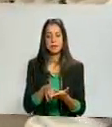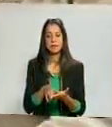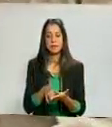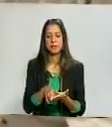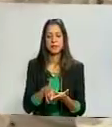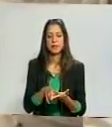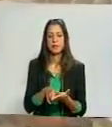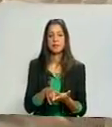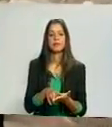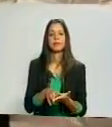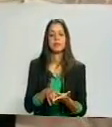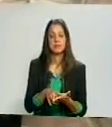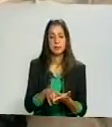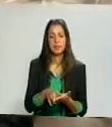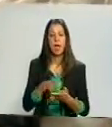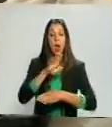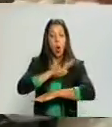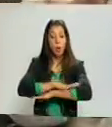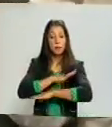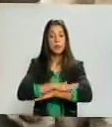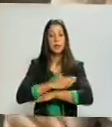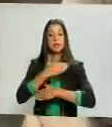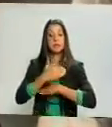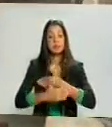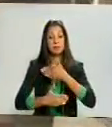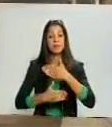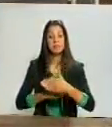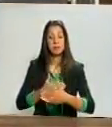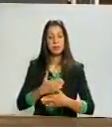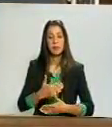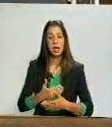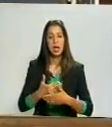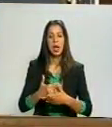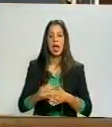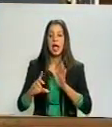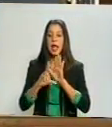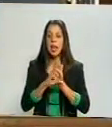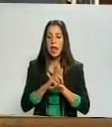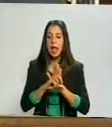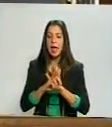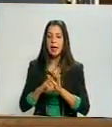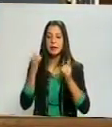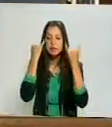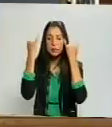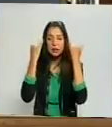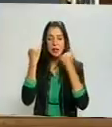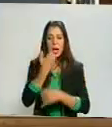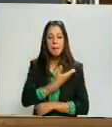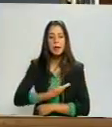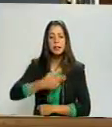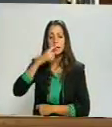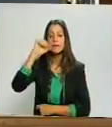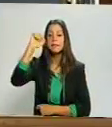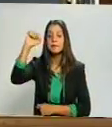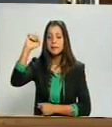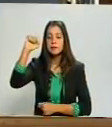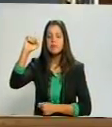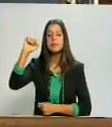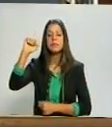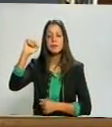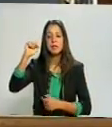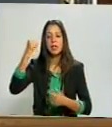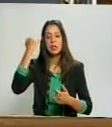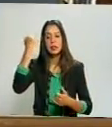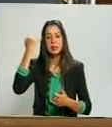nos permite ir dando cumplimiento a las leyes económicas presentadas por nuestro presidente Nicolás Maduro.